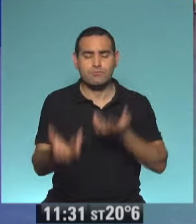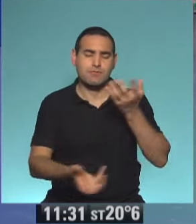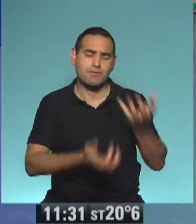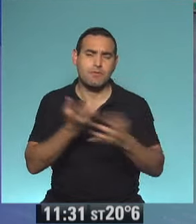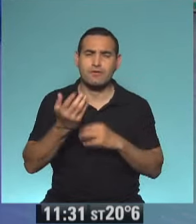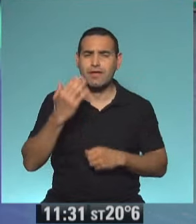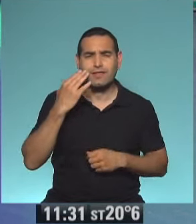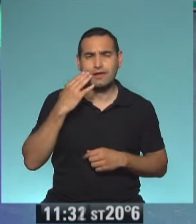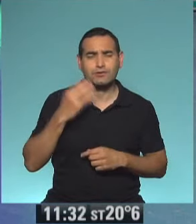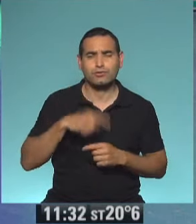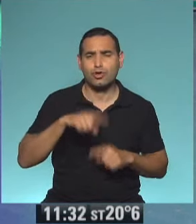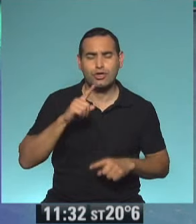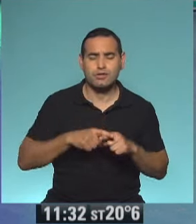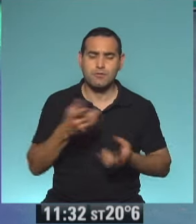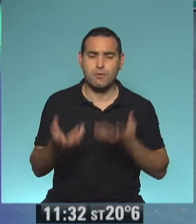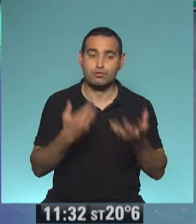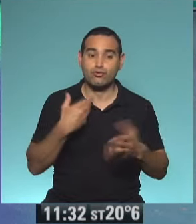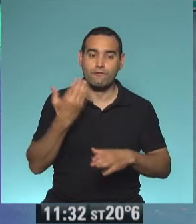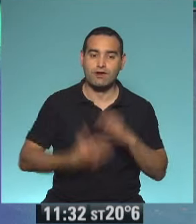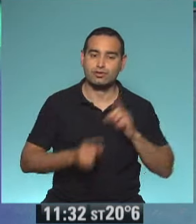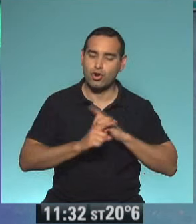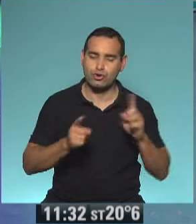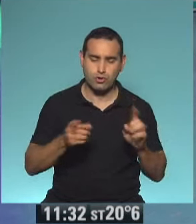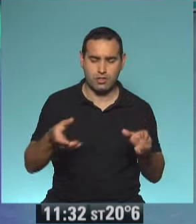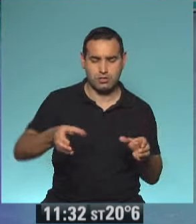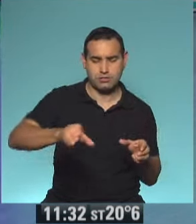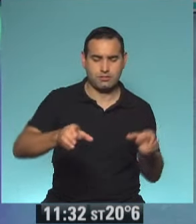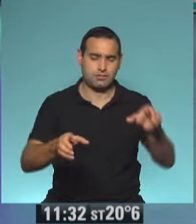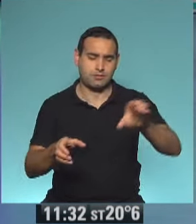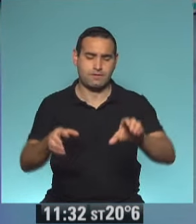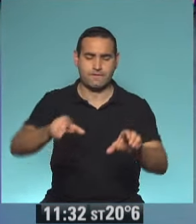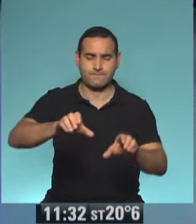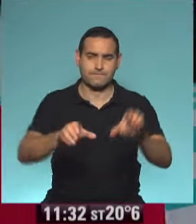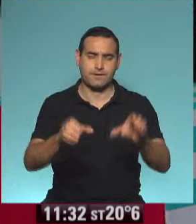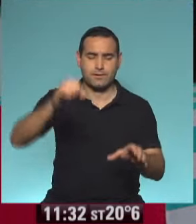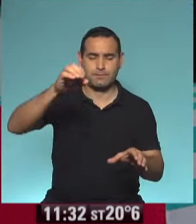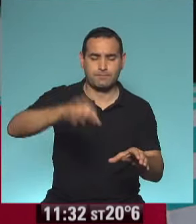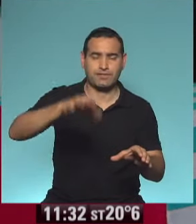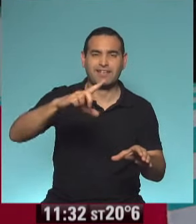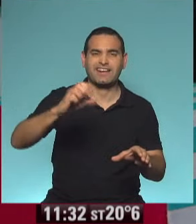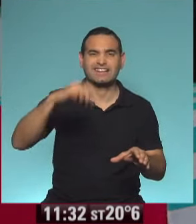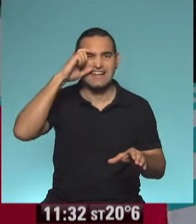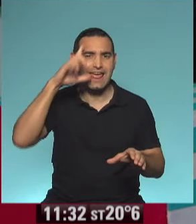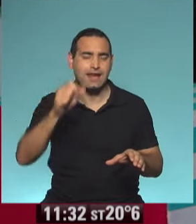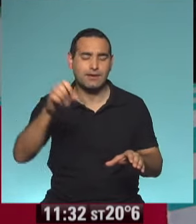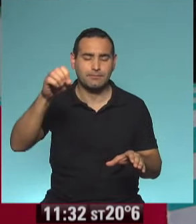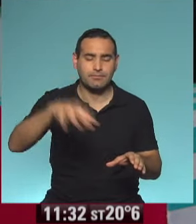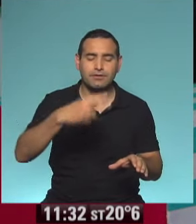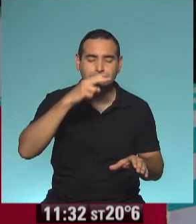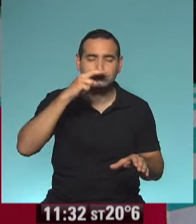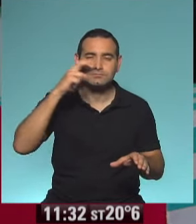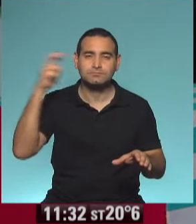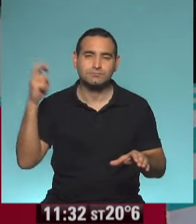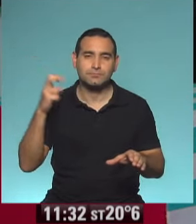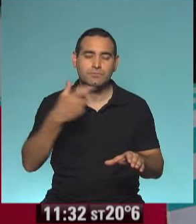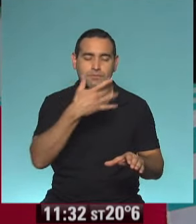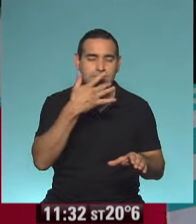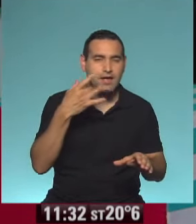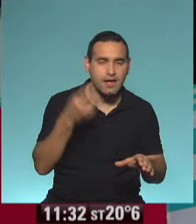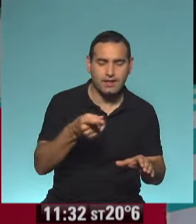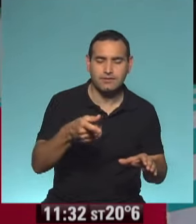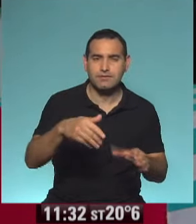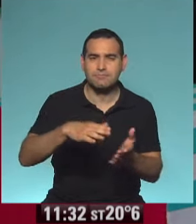tarde. No debo equivocarme, se decía midiendo bien las proporciones. Una pizca de canela para que perfume, tanto de miel dorada, tanto